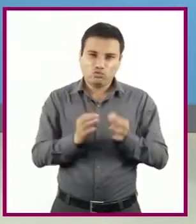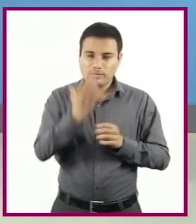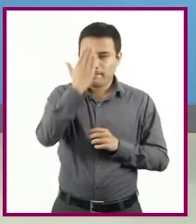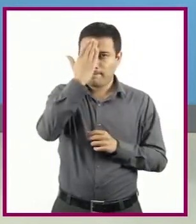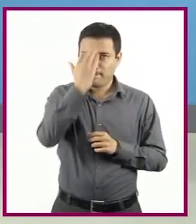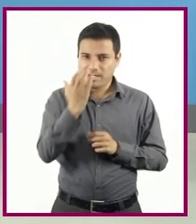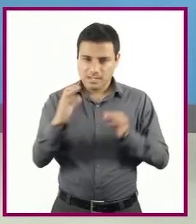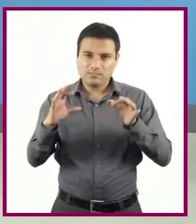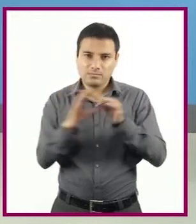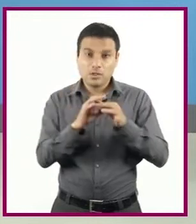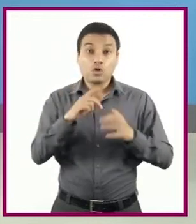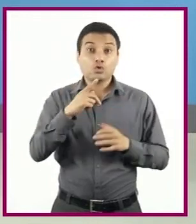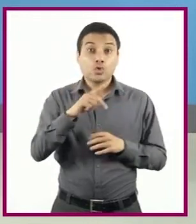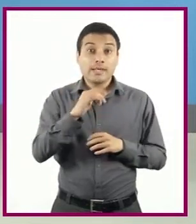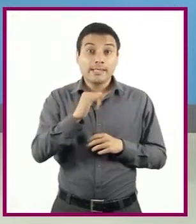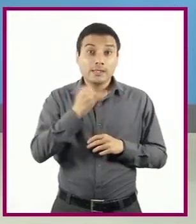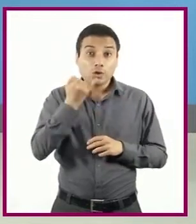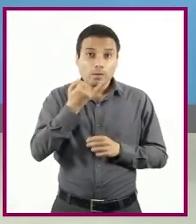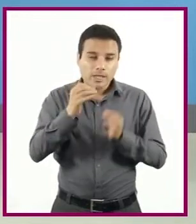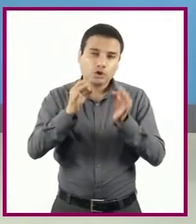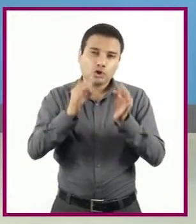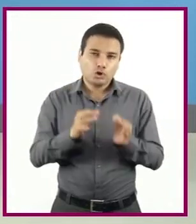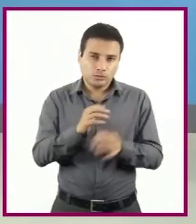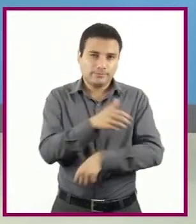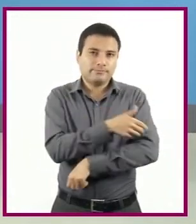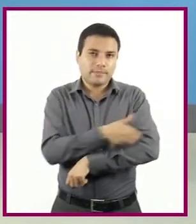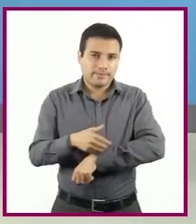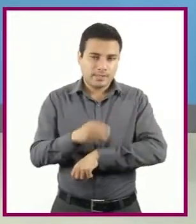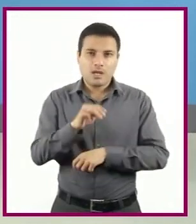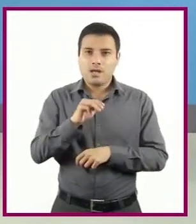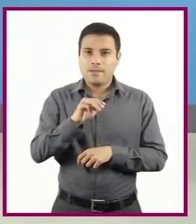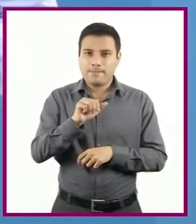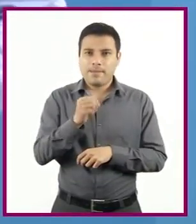lengua pertenecía a la familia lingüística maya.